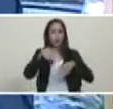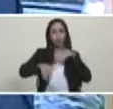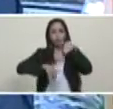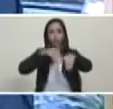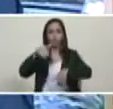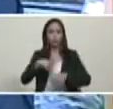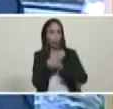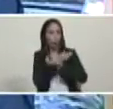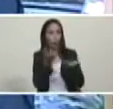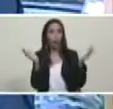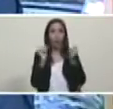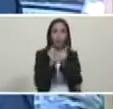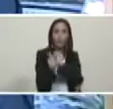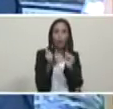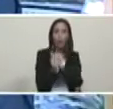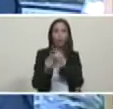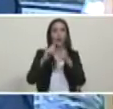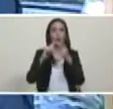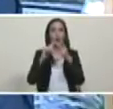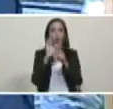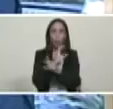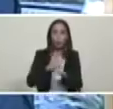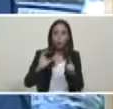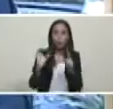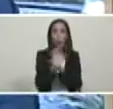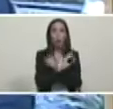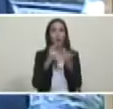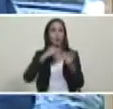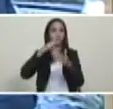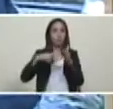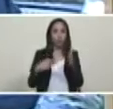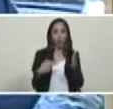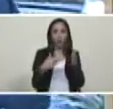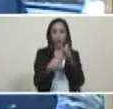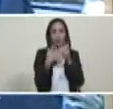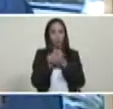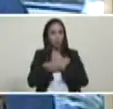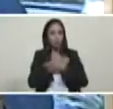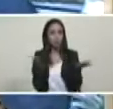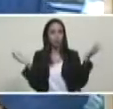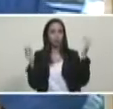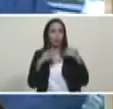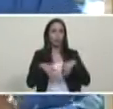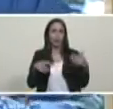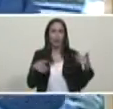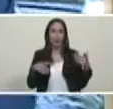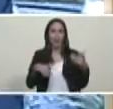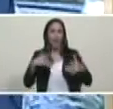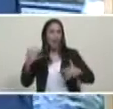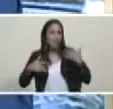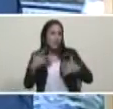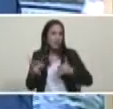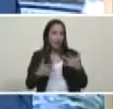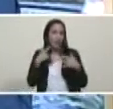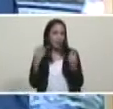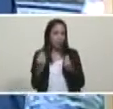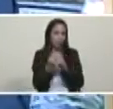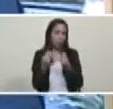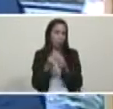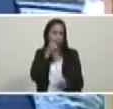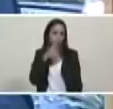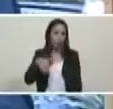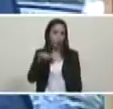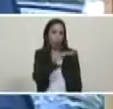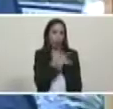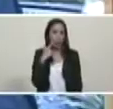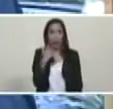deporte, llevando la cultura, llevando la recreación, llevando el entretenimiento junto al pueblo. Esto solo